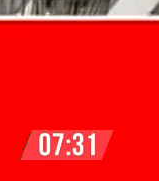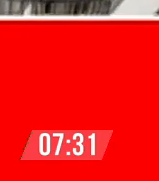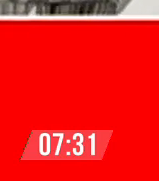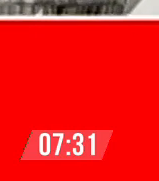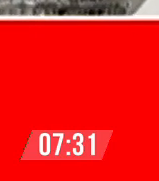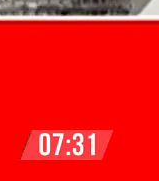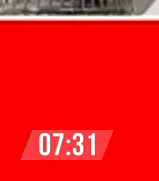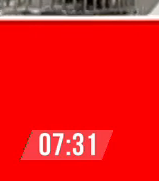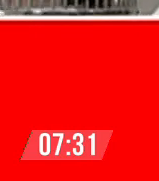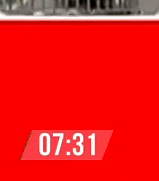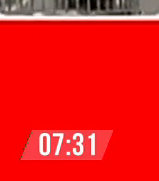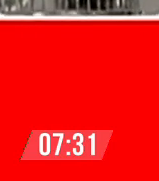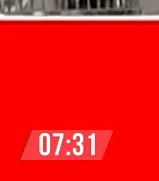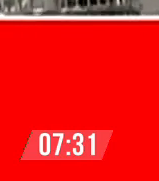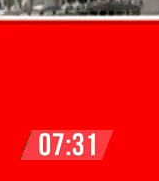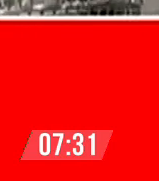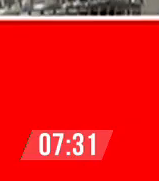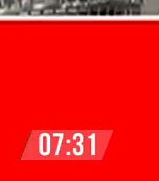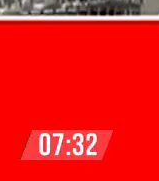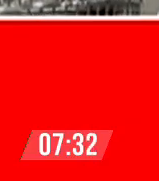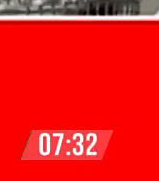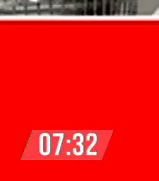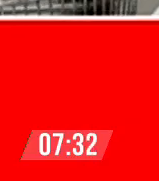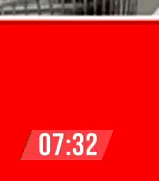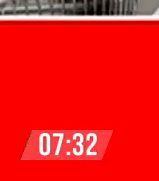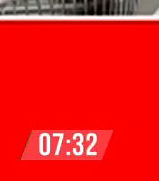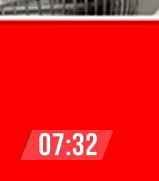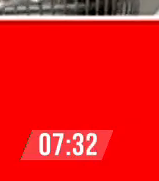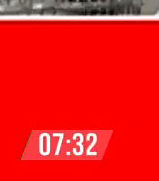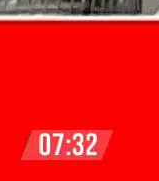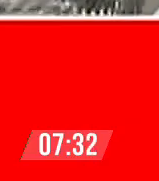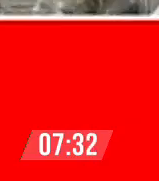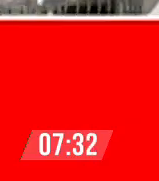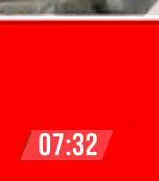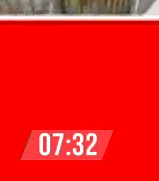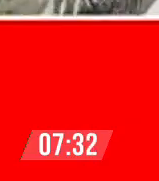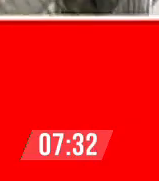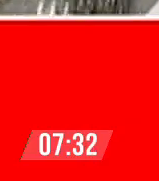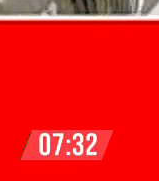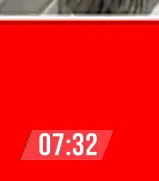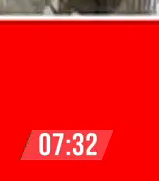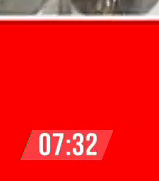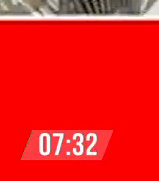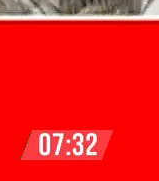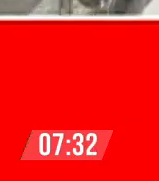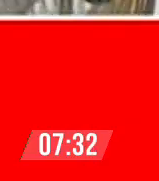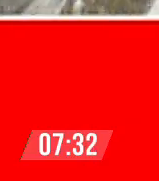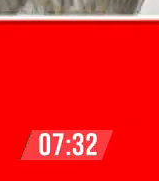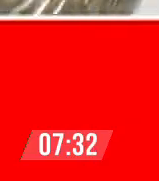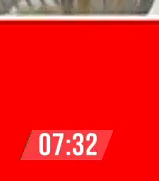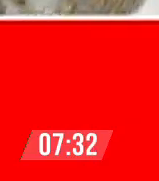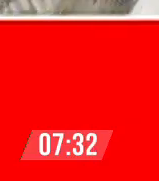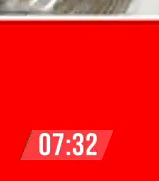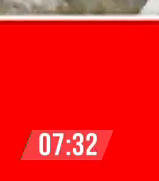En este momento vamos a sacar la serie y el número del segundo premio de 25 millones de colones.